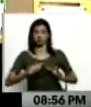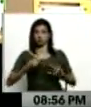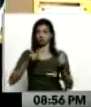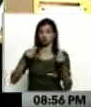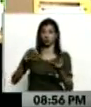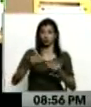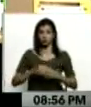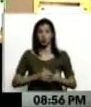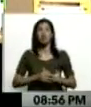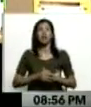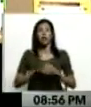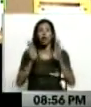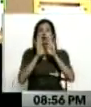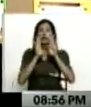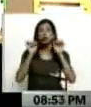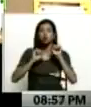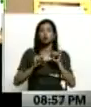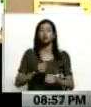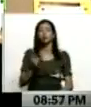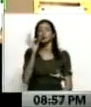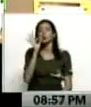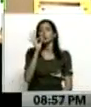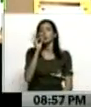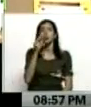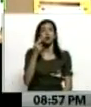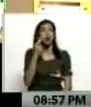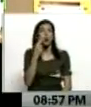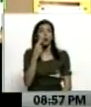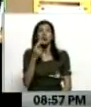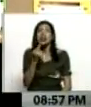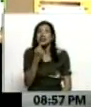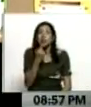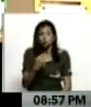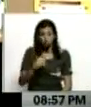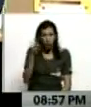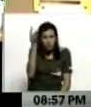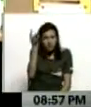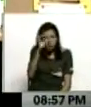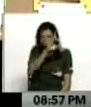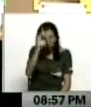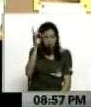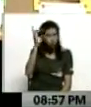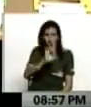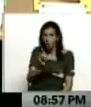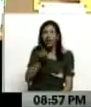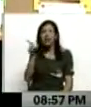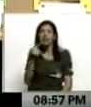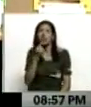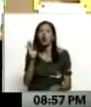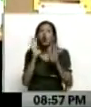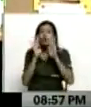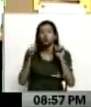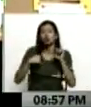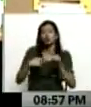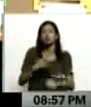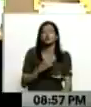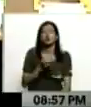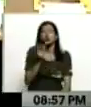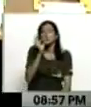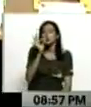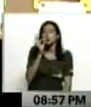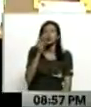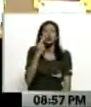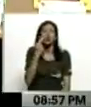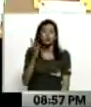empresa que admitió públicamente que consume droga eso no lo estoy inventando yo lo dijo él que consume droga